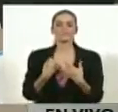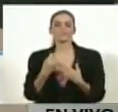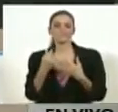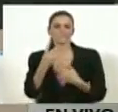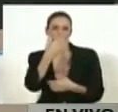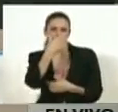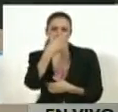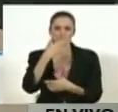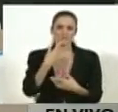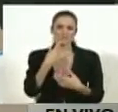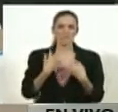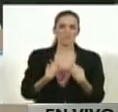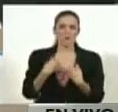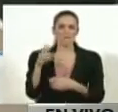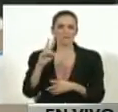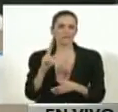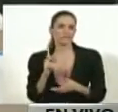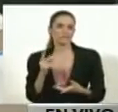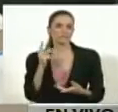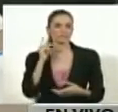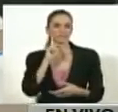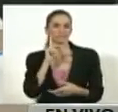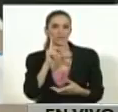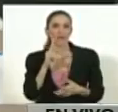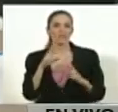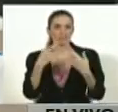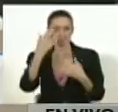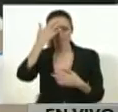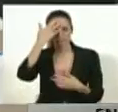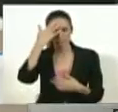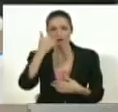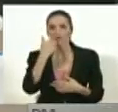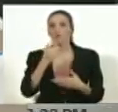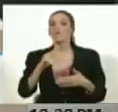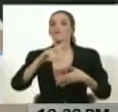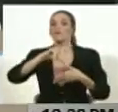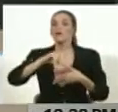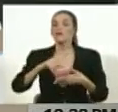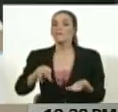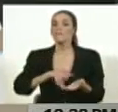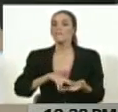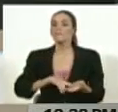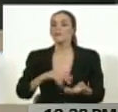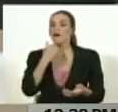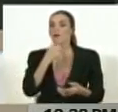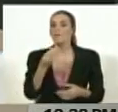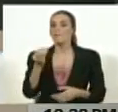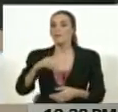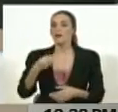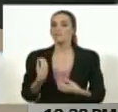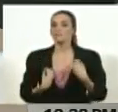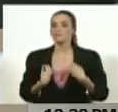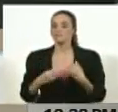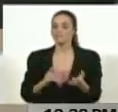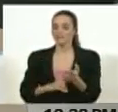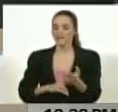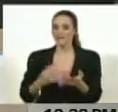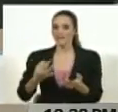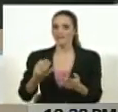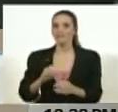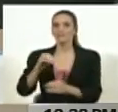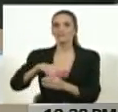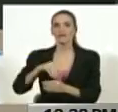preocupados por Venezuela pero nosotros tendríamos razones y la región tendría millones de veces más razones para estar preocupados por las realidades